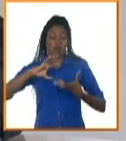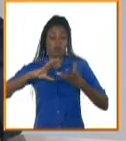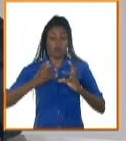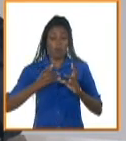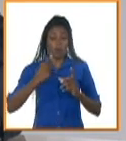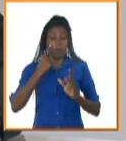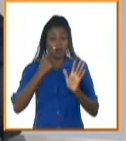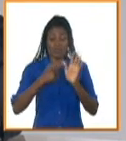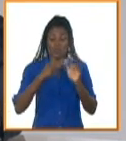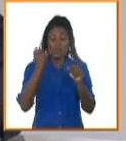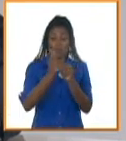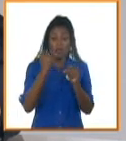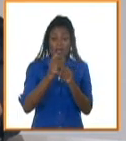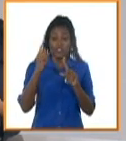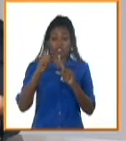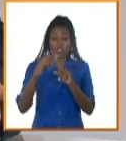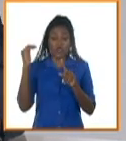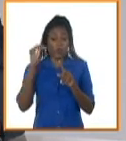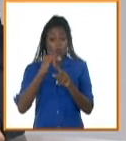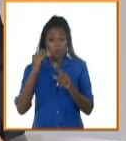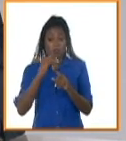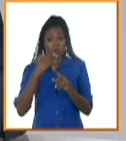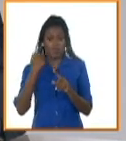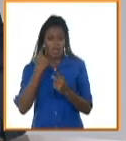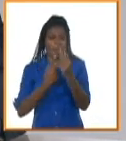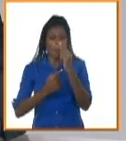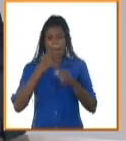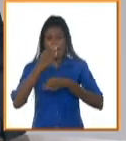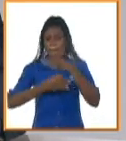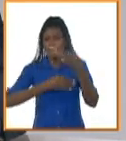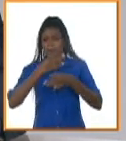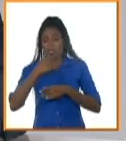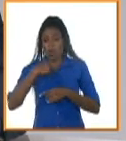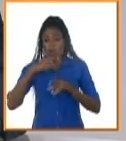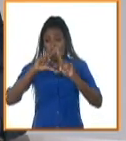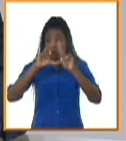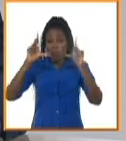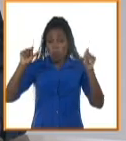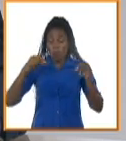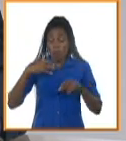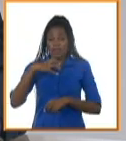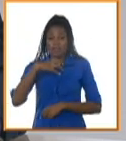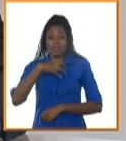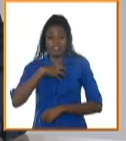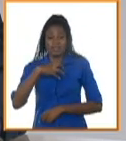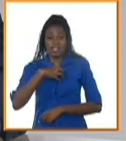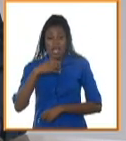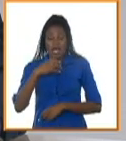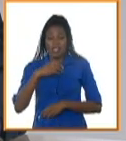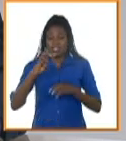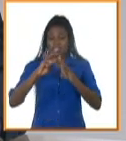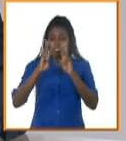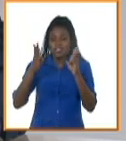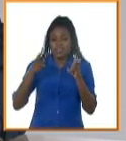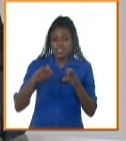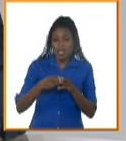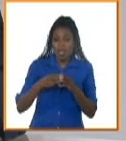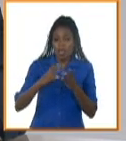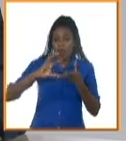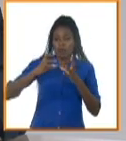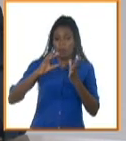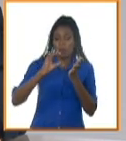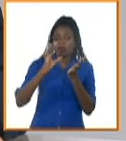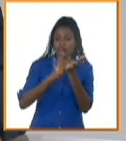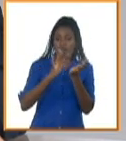tecnológicamente en cosa de citar algunos datos hoy en país tiene una cobertura en su red de telefonía móvil del